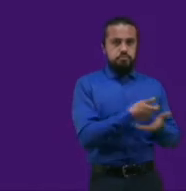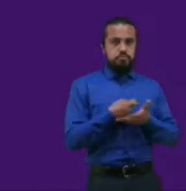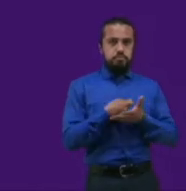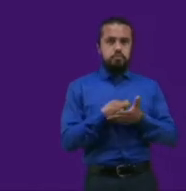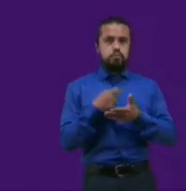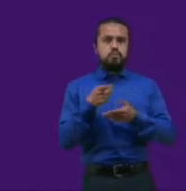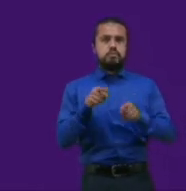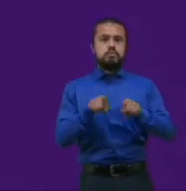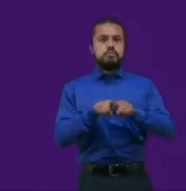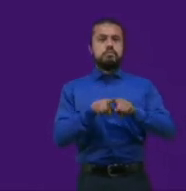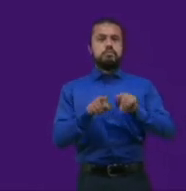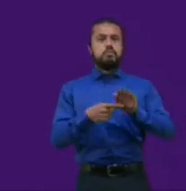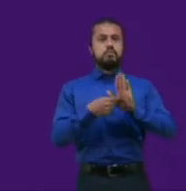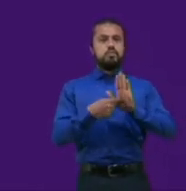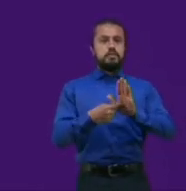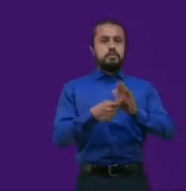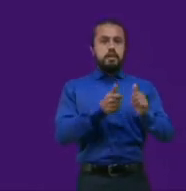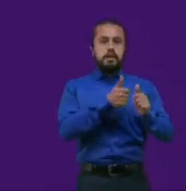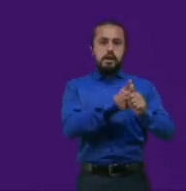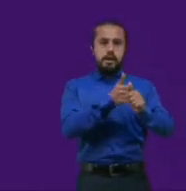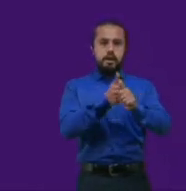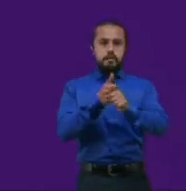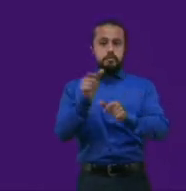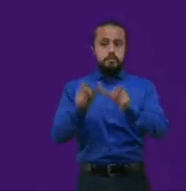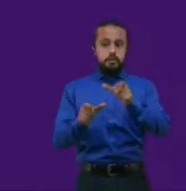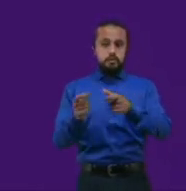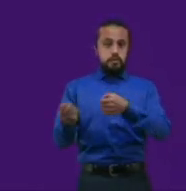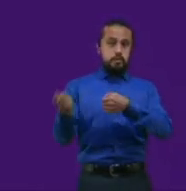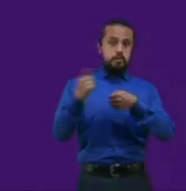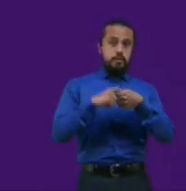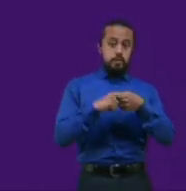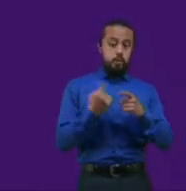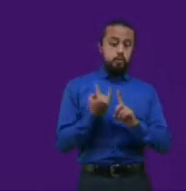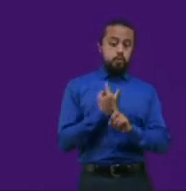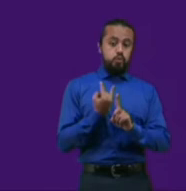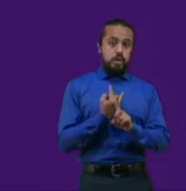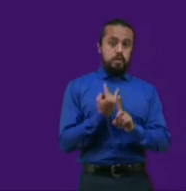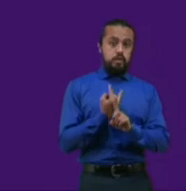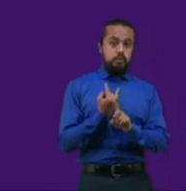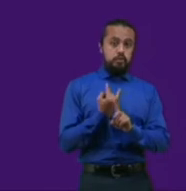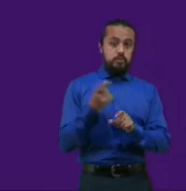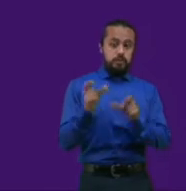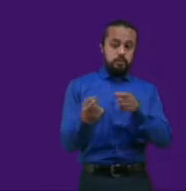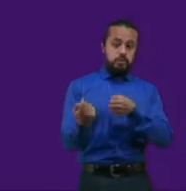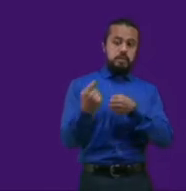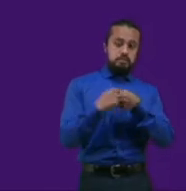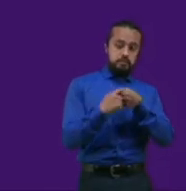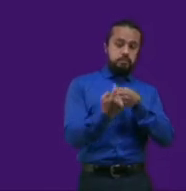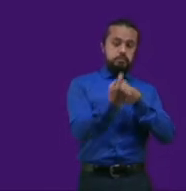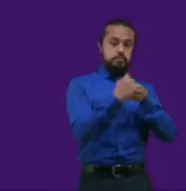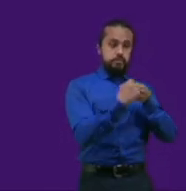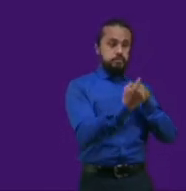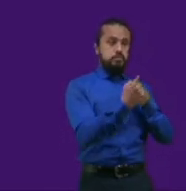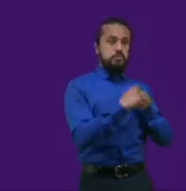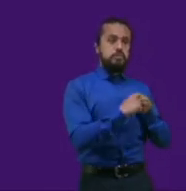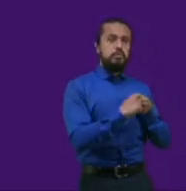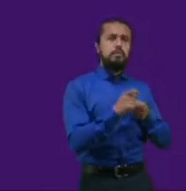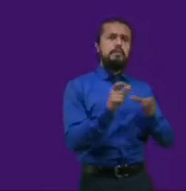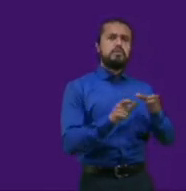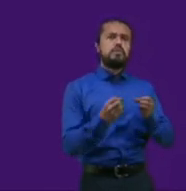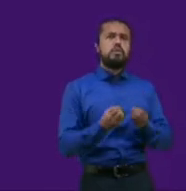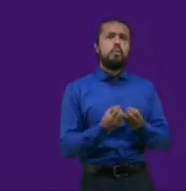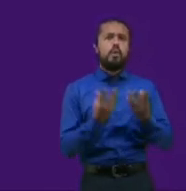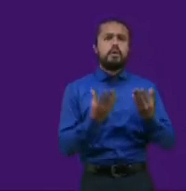que cada usuario que está entrando, de 100 usuarios que entraron a la plataforma, cuántos están